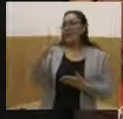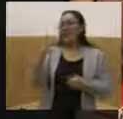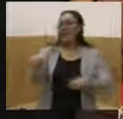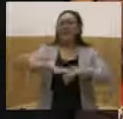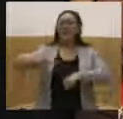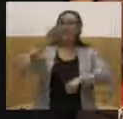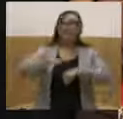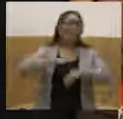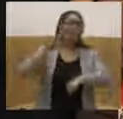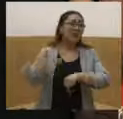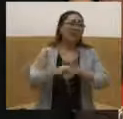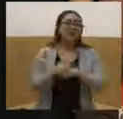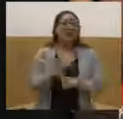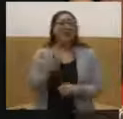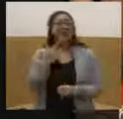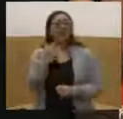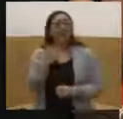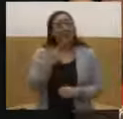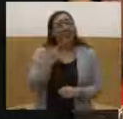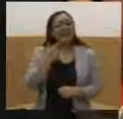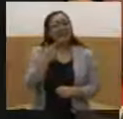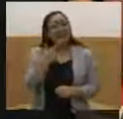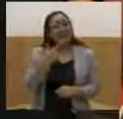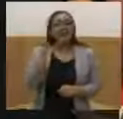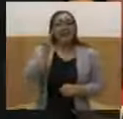una lucha que han dado siempre.